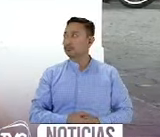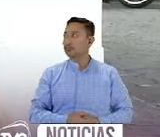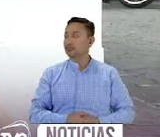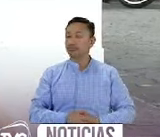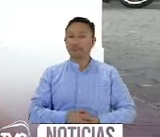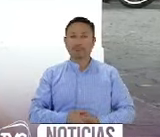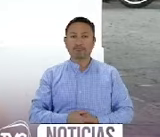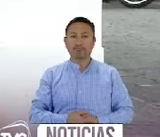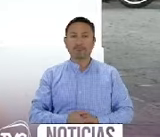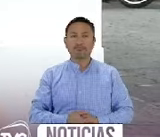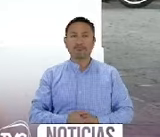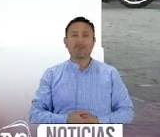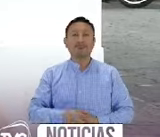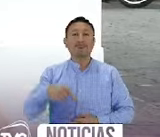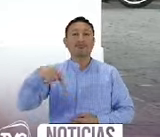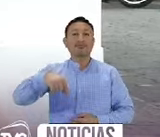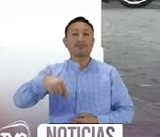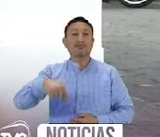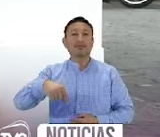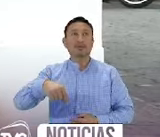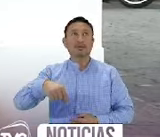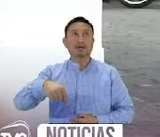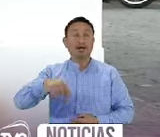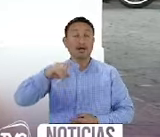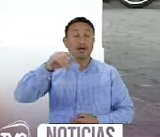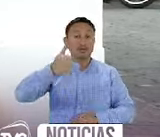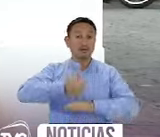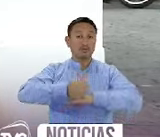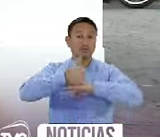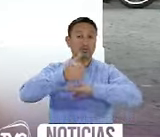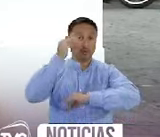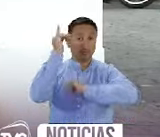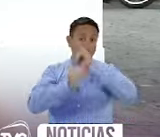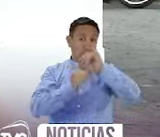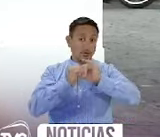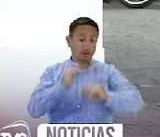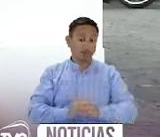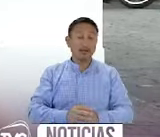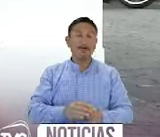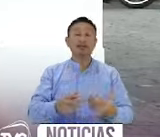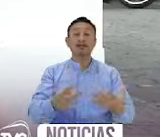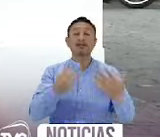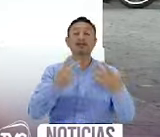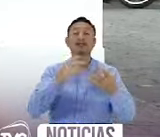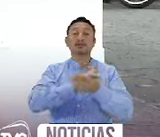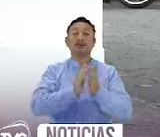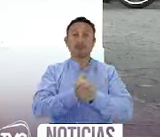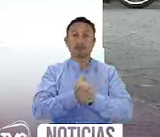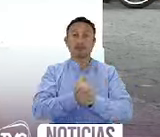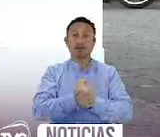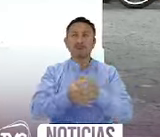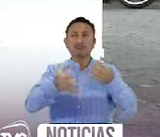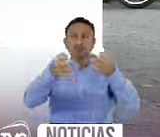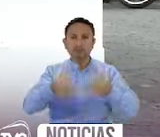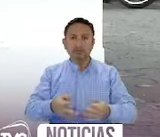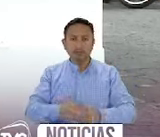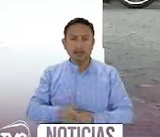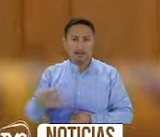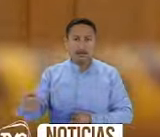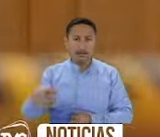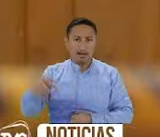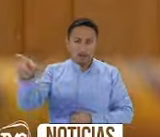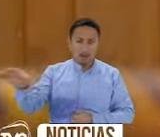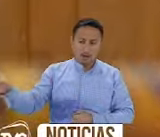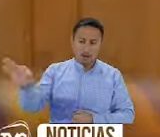diplomáticos correspondientes, los mismos que permiten el día 7 de noviembre hacer efectivo motiva la presente extradición. El